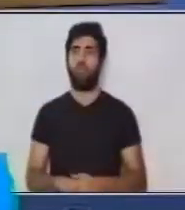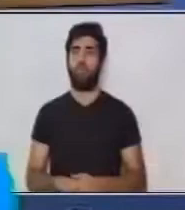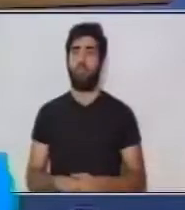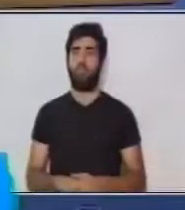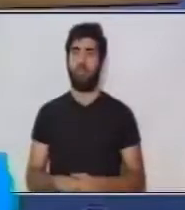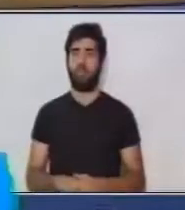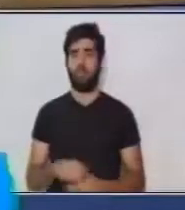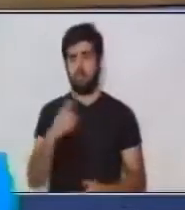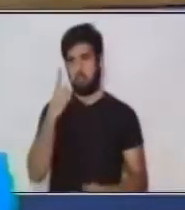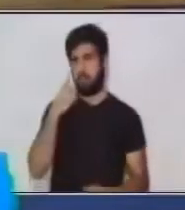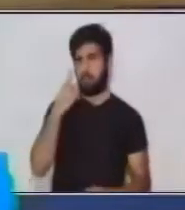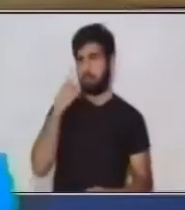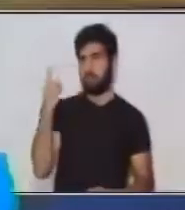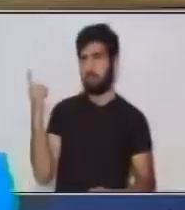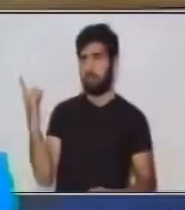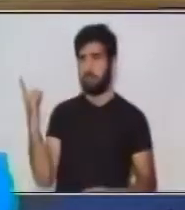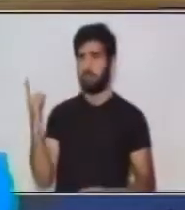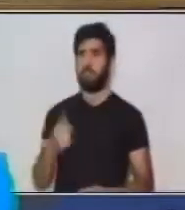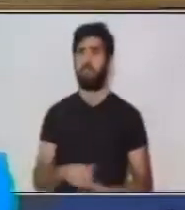Veamos,